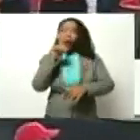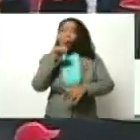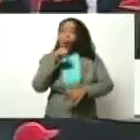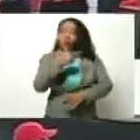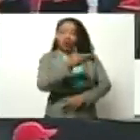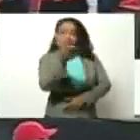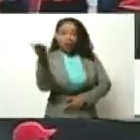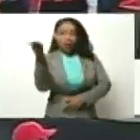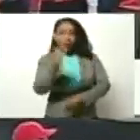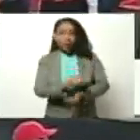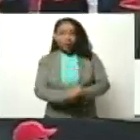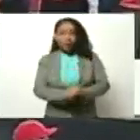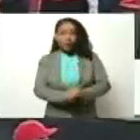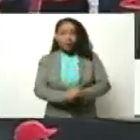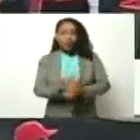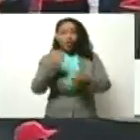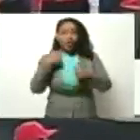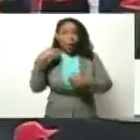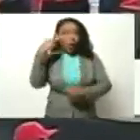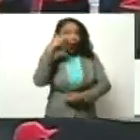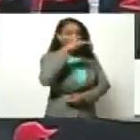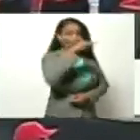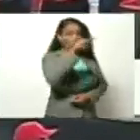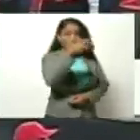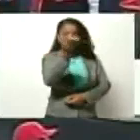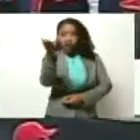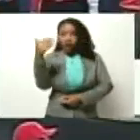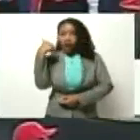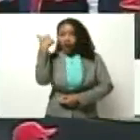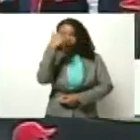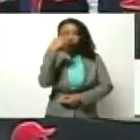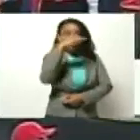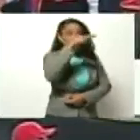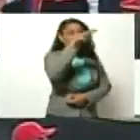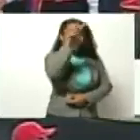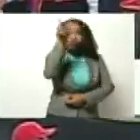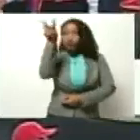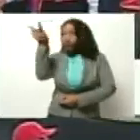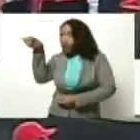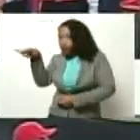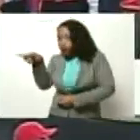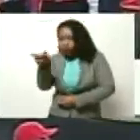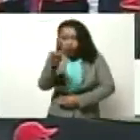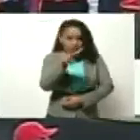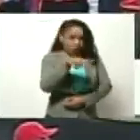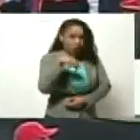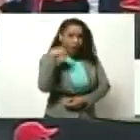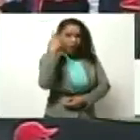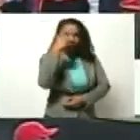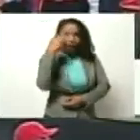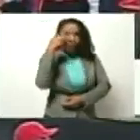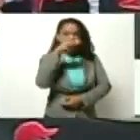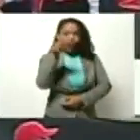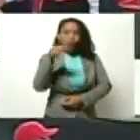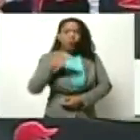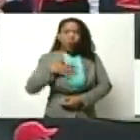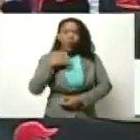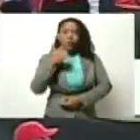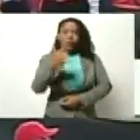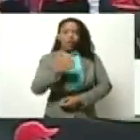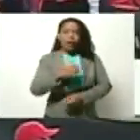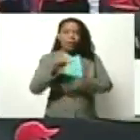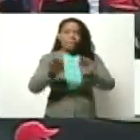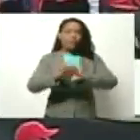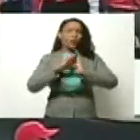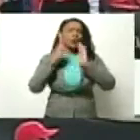ustedes yo los estoy viendo aquí a la cara Las estoy viendo a la cara y puedo decirle